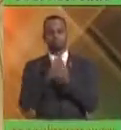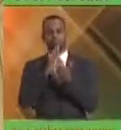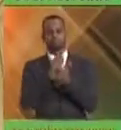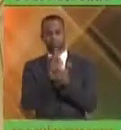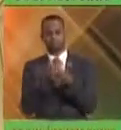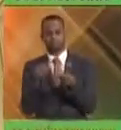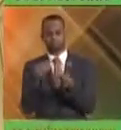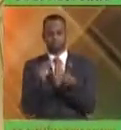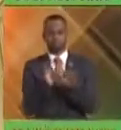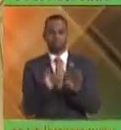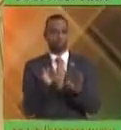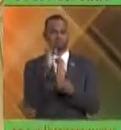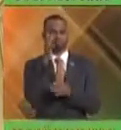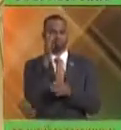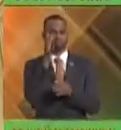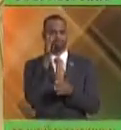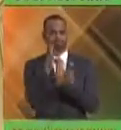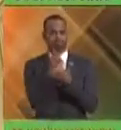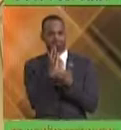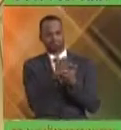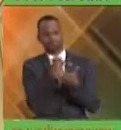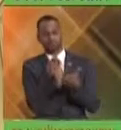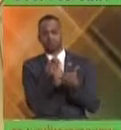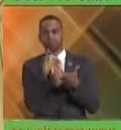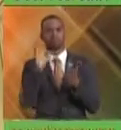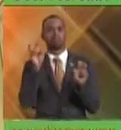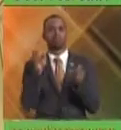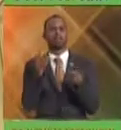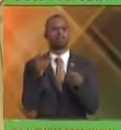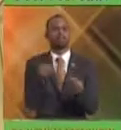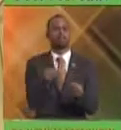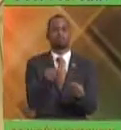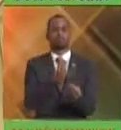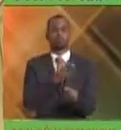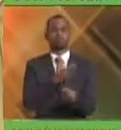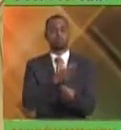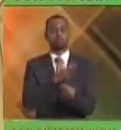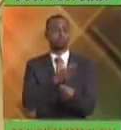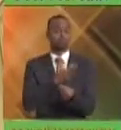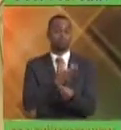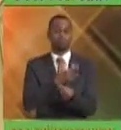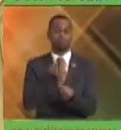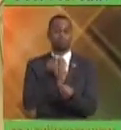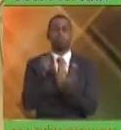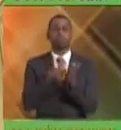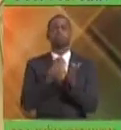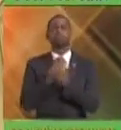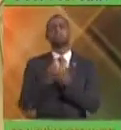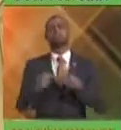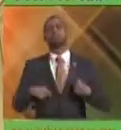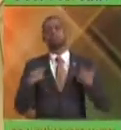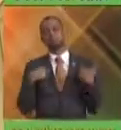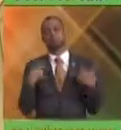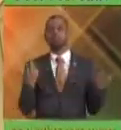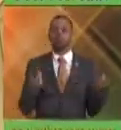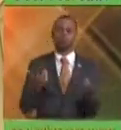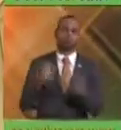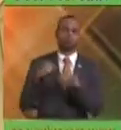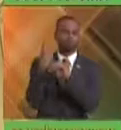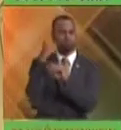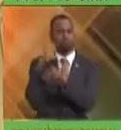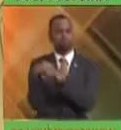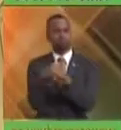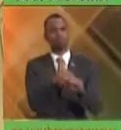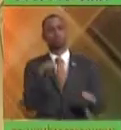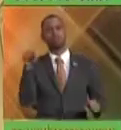así a veces vemos los derechos humanos como y lo es es un sistema de protección de aquellos que están en vulnerabilidad pero además